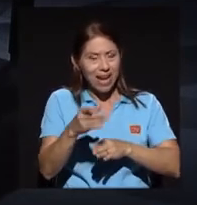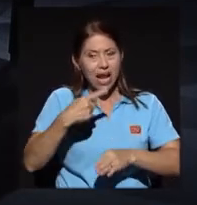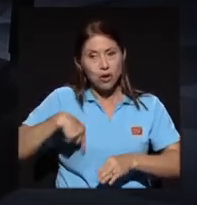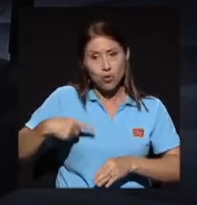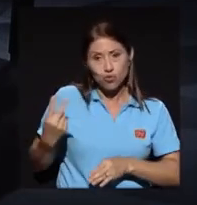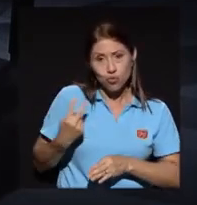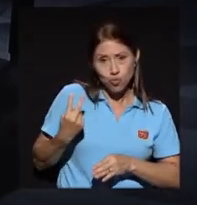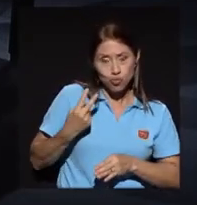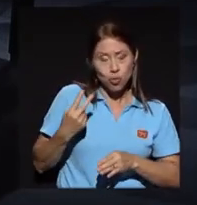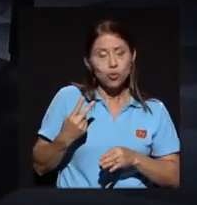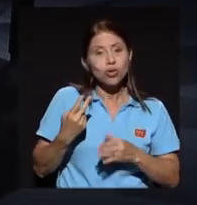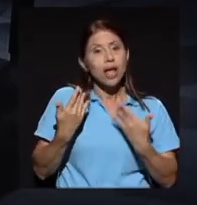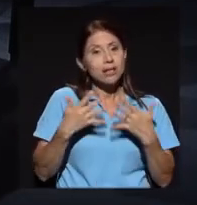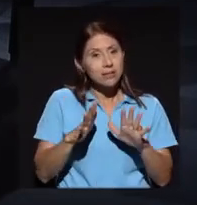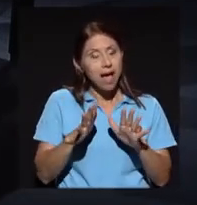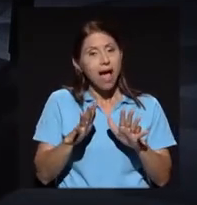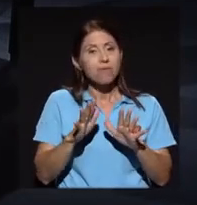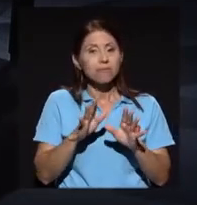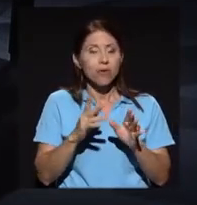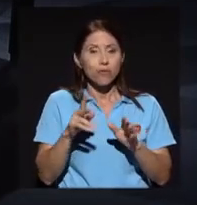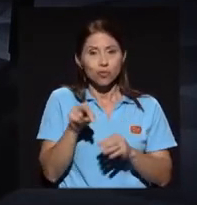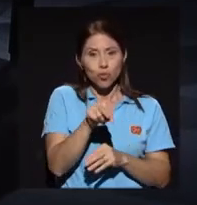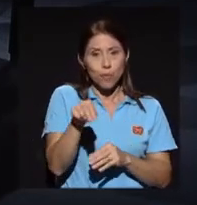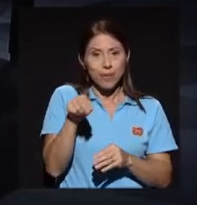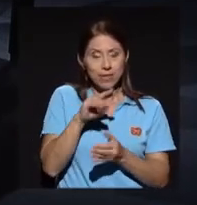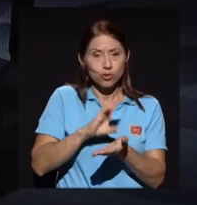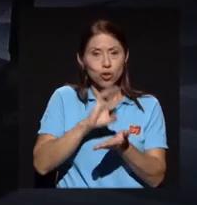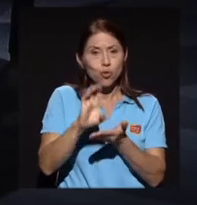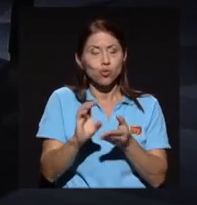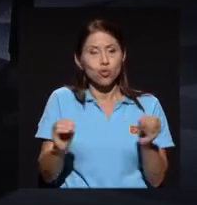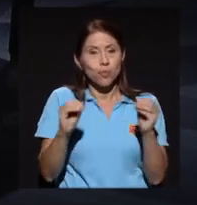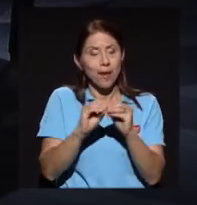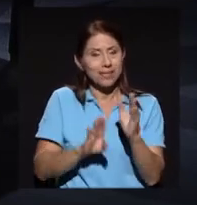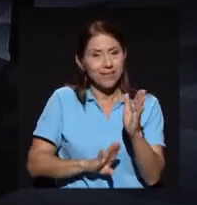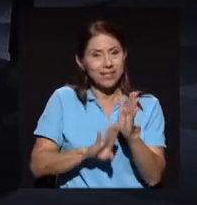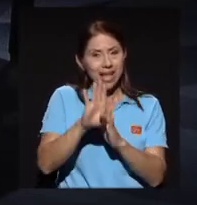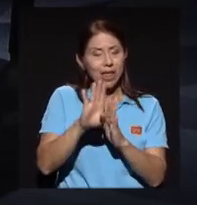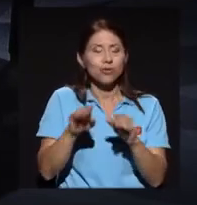y también coincidimos en